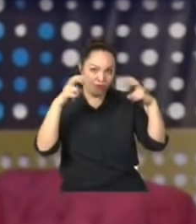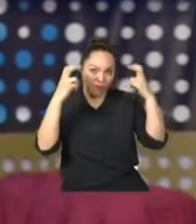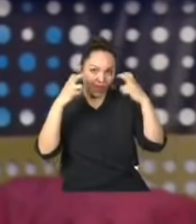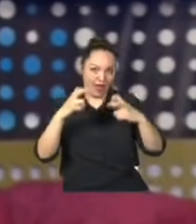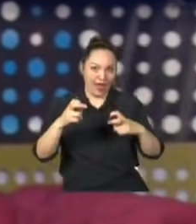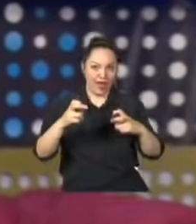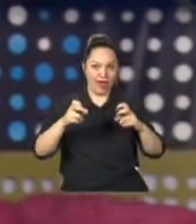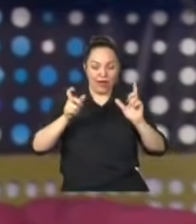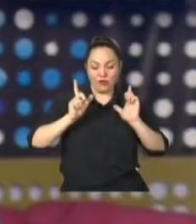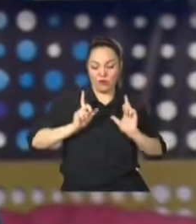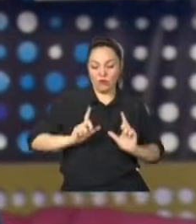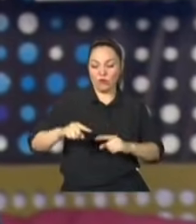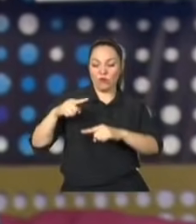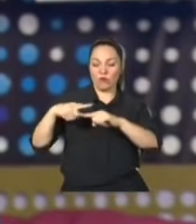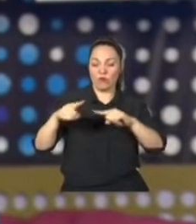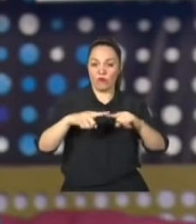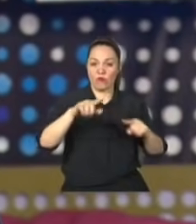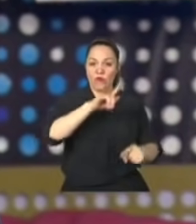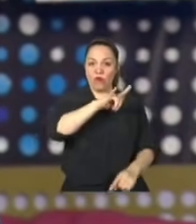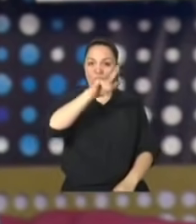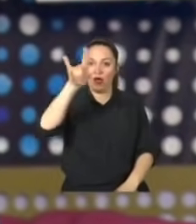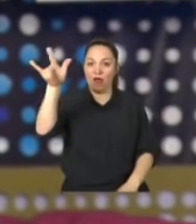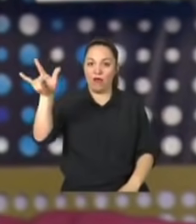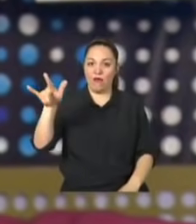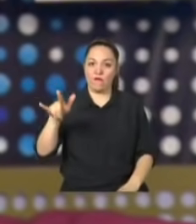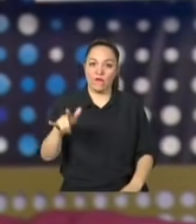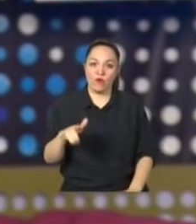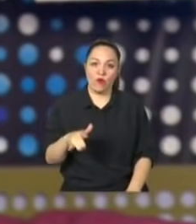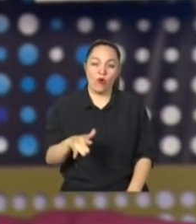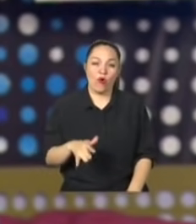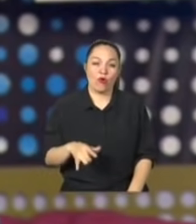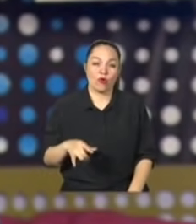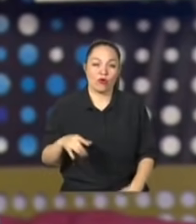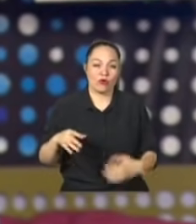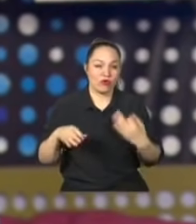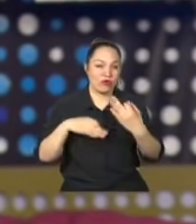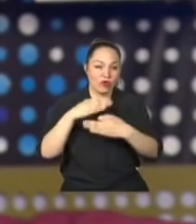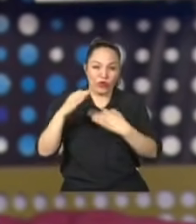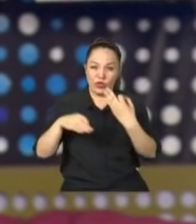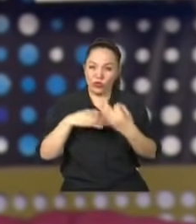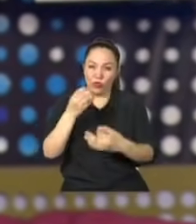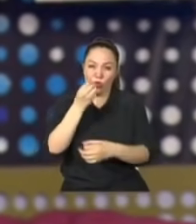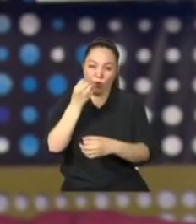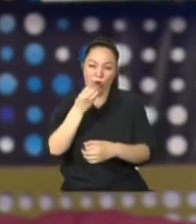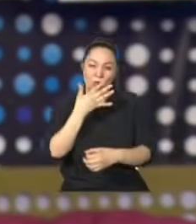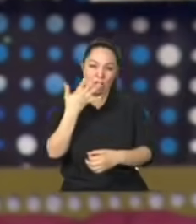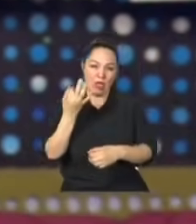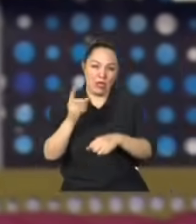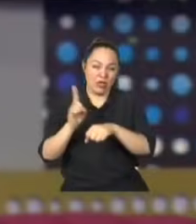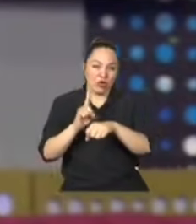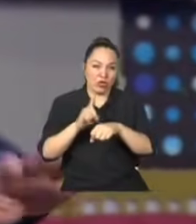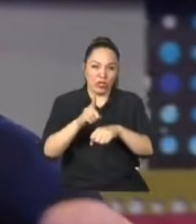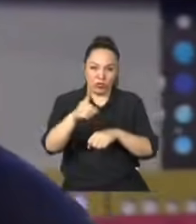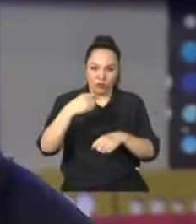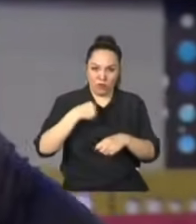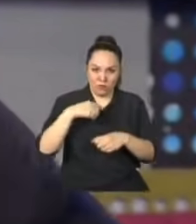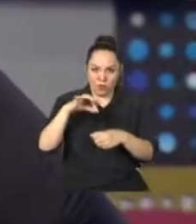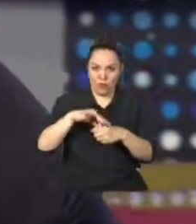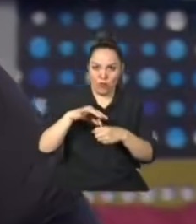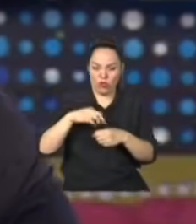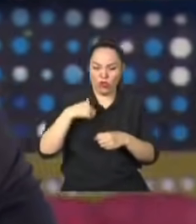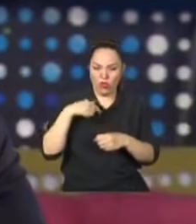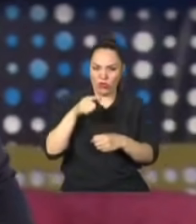lujos, andar en avión, comer bongles seguido, todos los días, vota por mí, porque yo te puedo